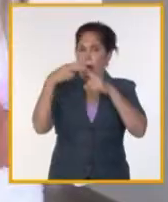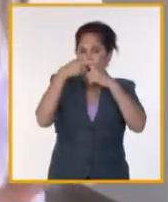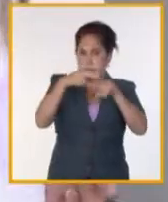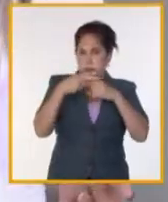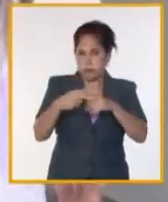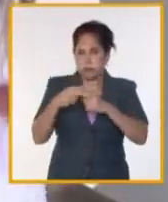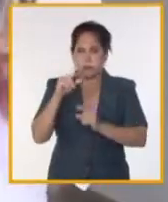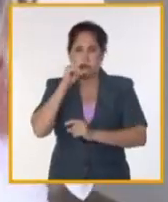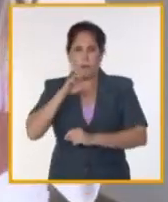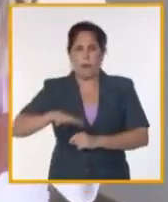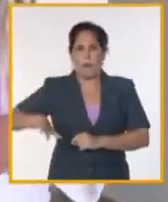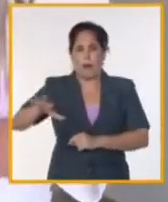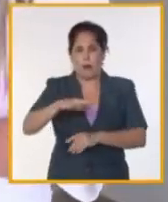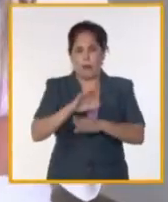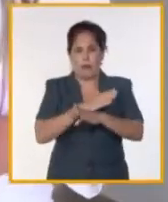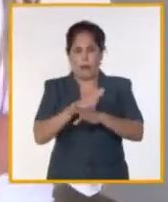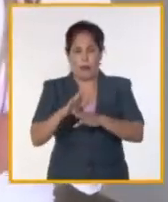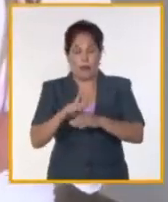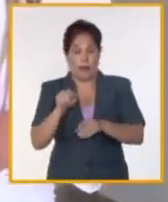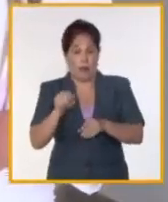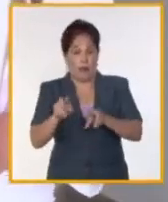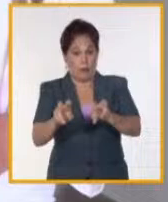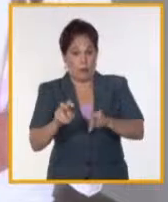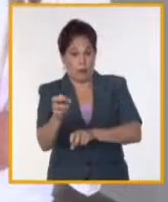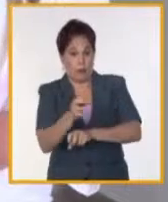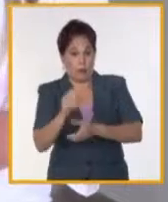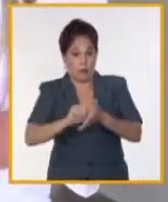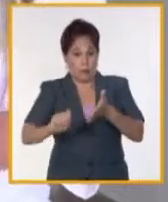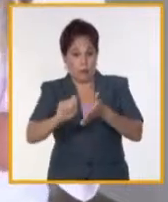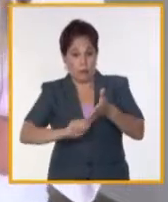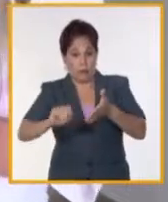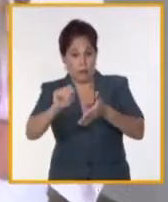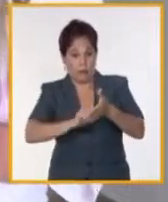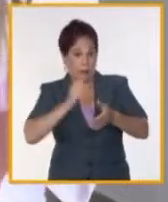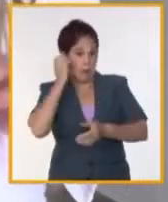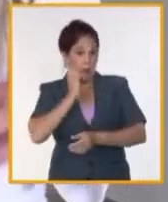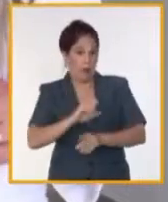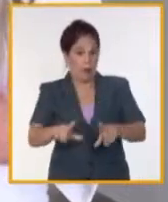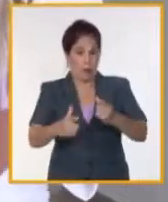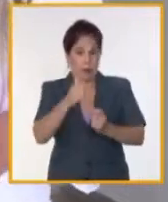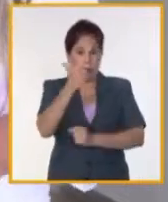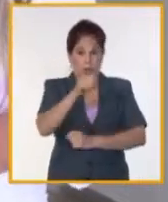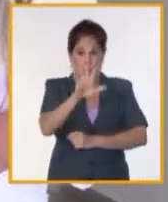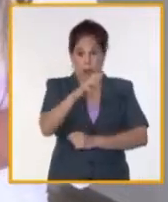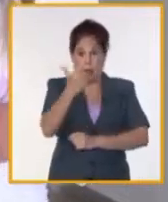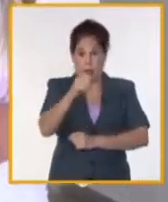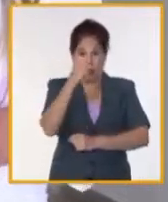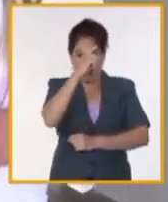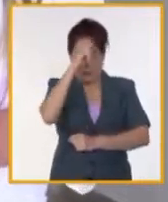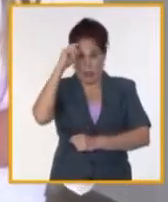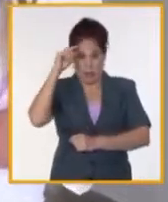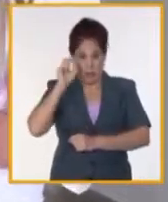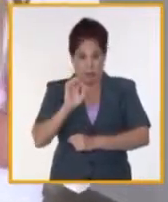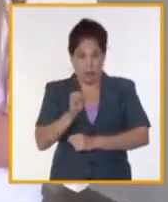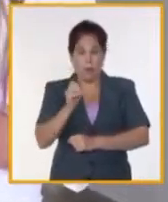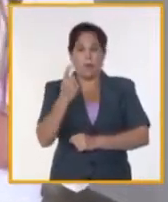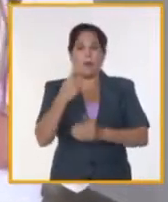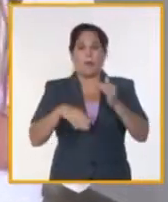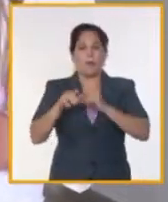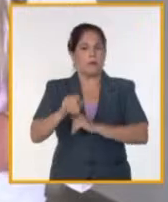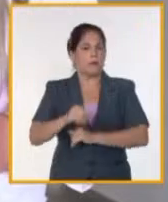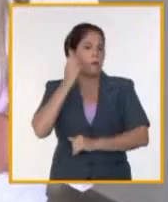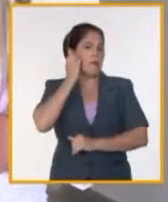sociales. En esta sesión solemne de la Asamblea Municipal del Poder Popular por el aniversario 510 de Santi Espíritus, el primer ministro